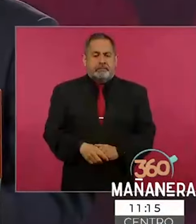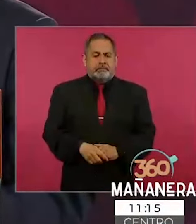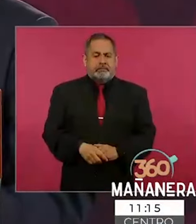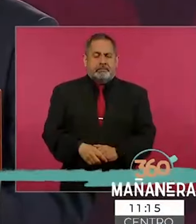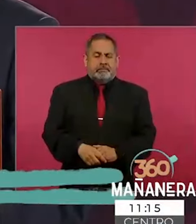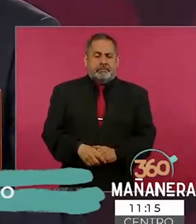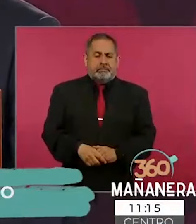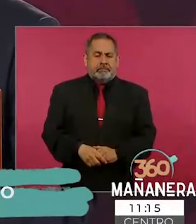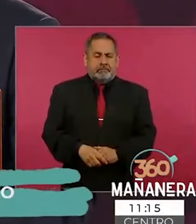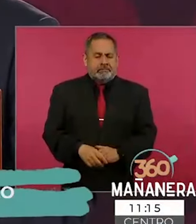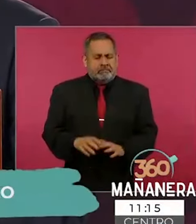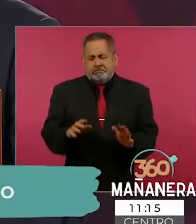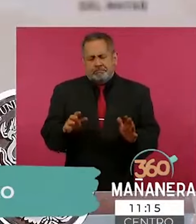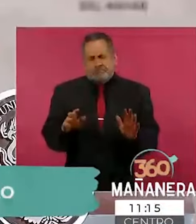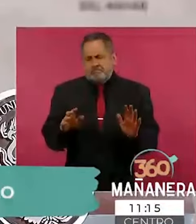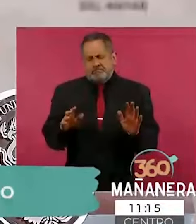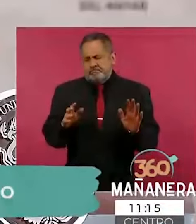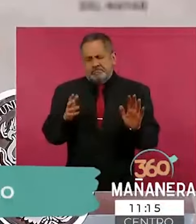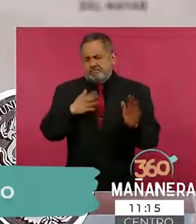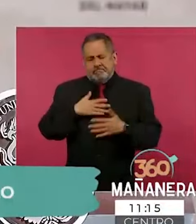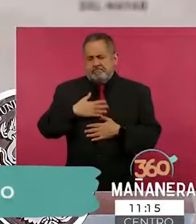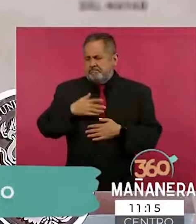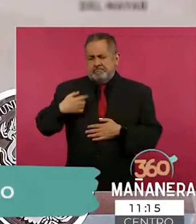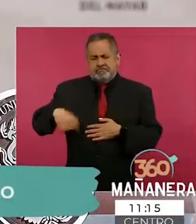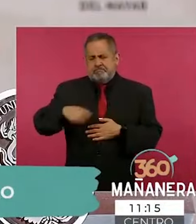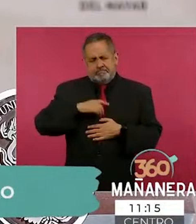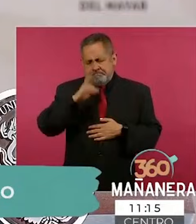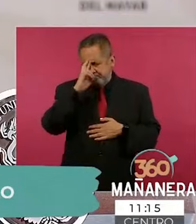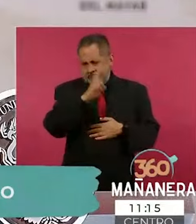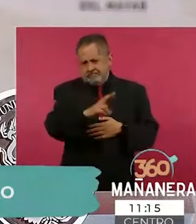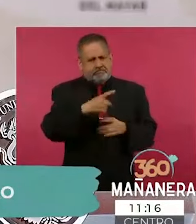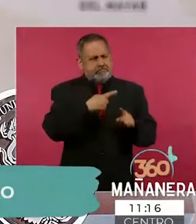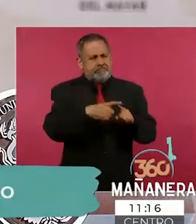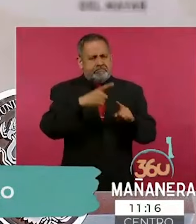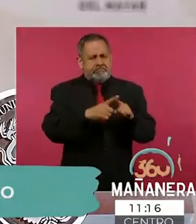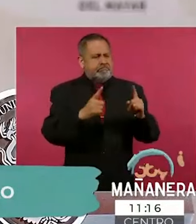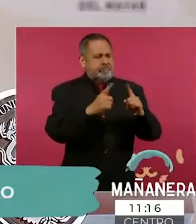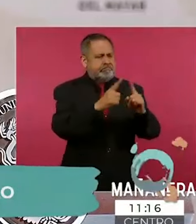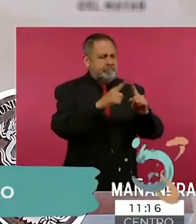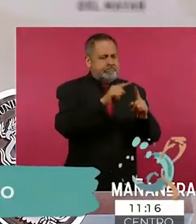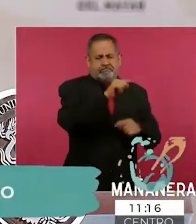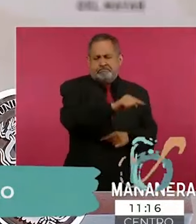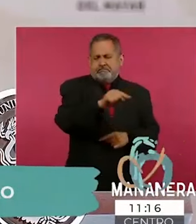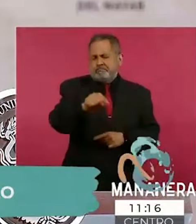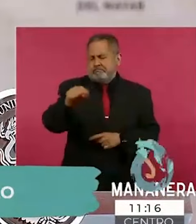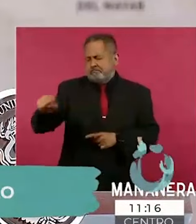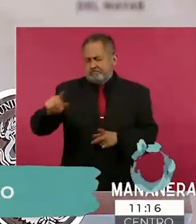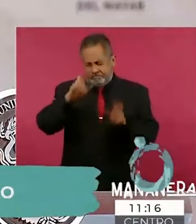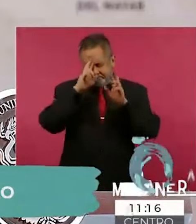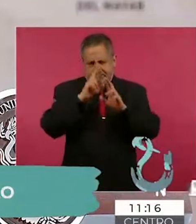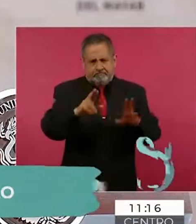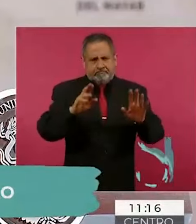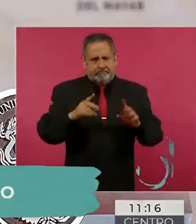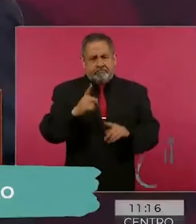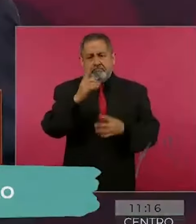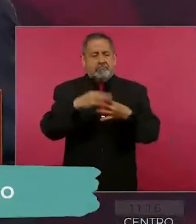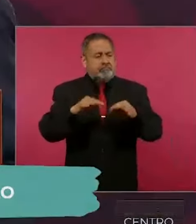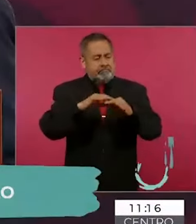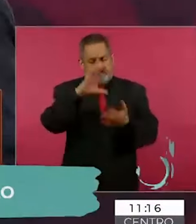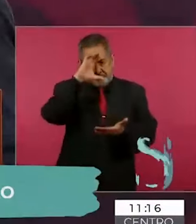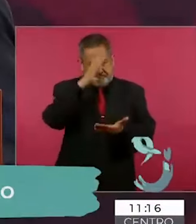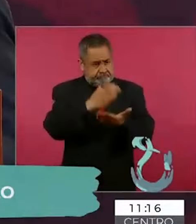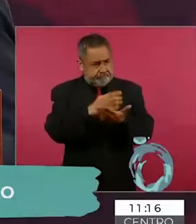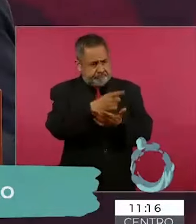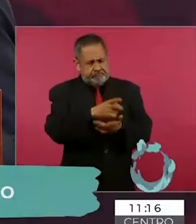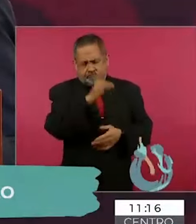Nosotros somos muy respetuosos de todas las iglesias y en especial de la Iglesia